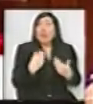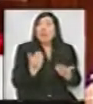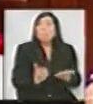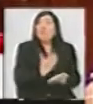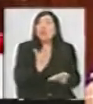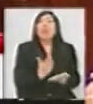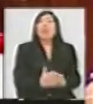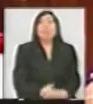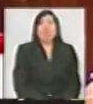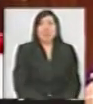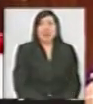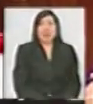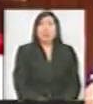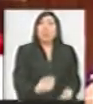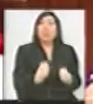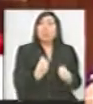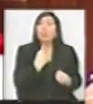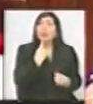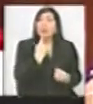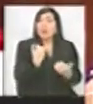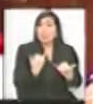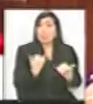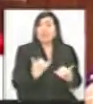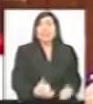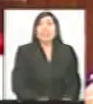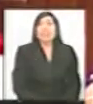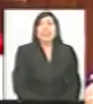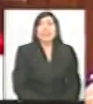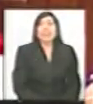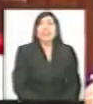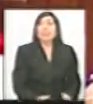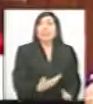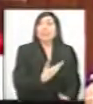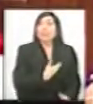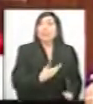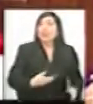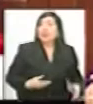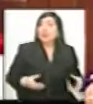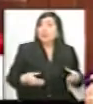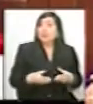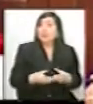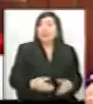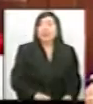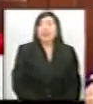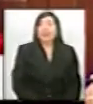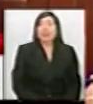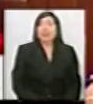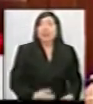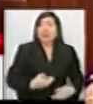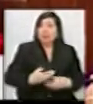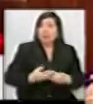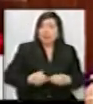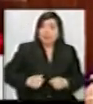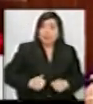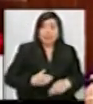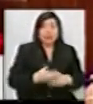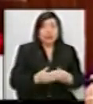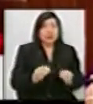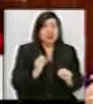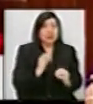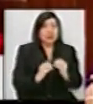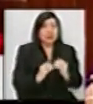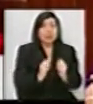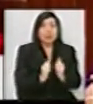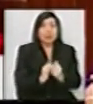porque lo hemos enfatizado así presidente la presidenta de la comisión de seguimiento al proceso de